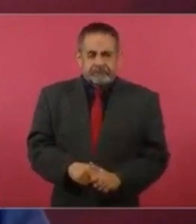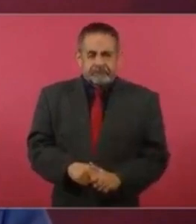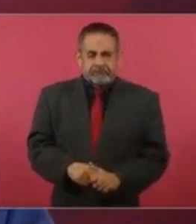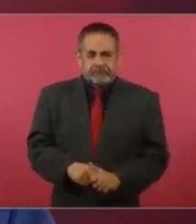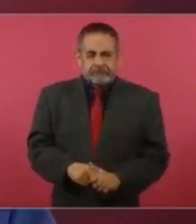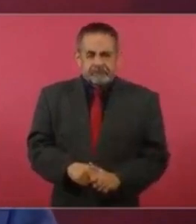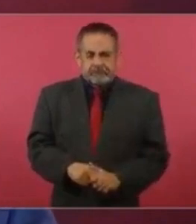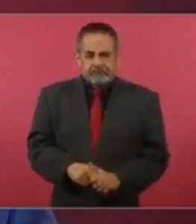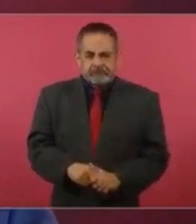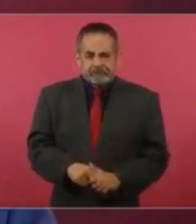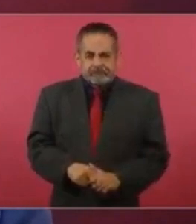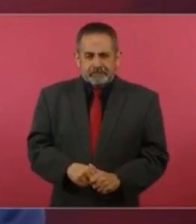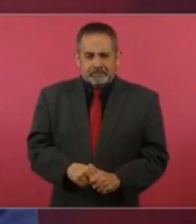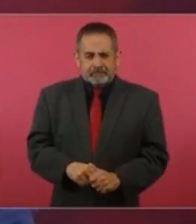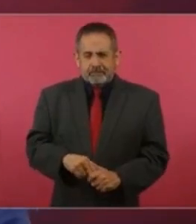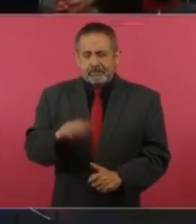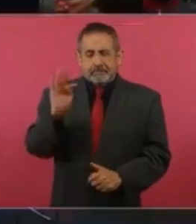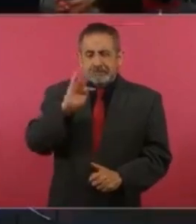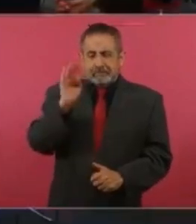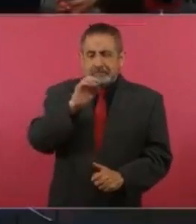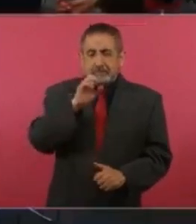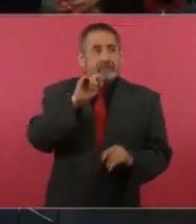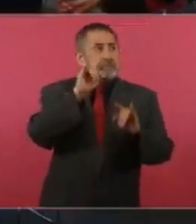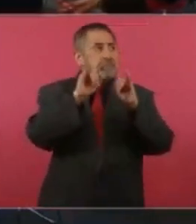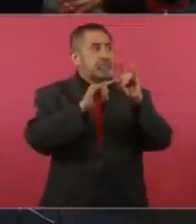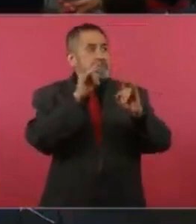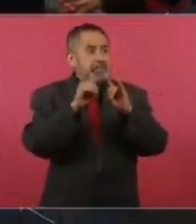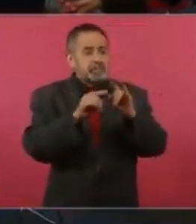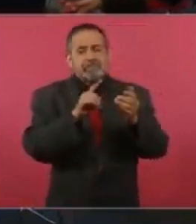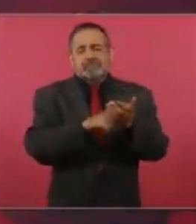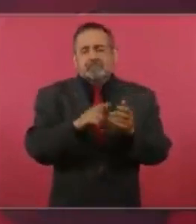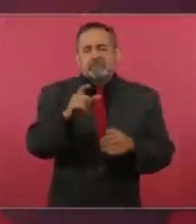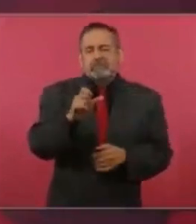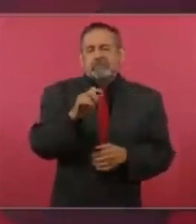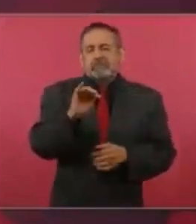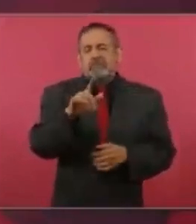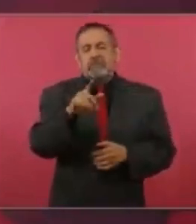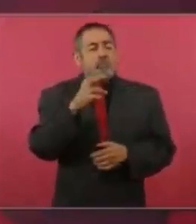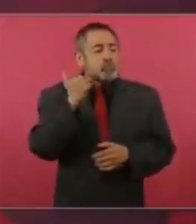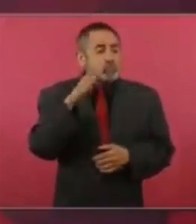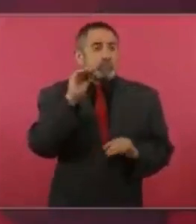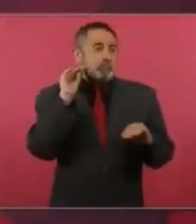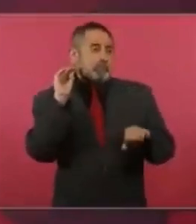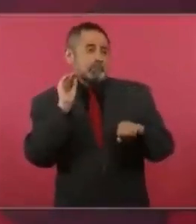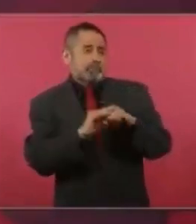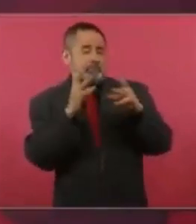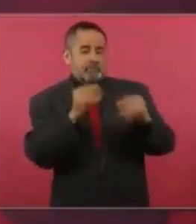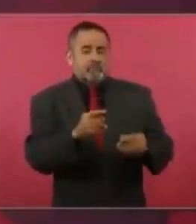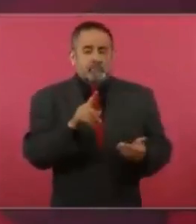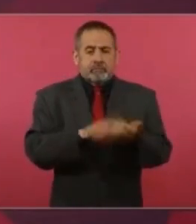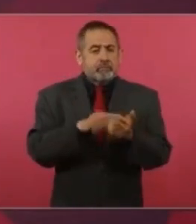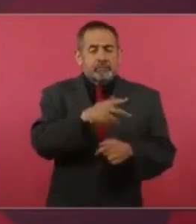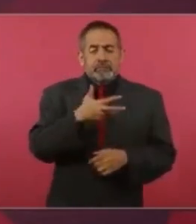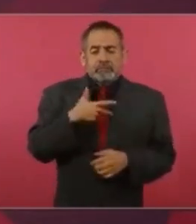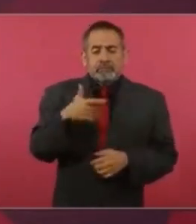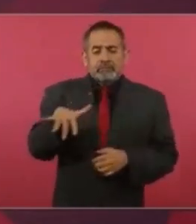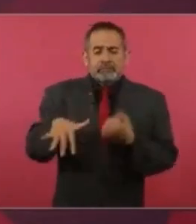ya hubiese levantado Xochitl. La última encuesta que vi trae 15 puntos.